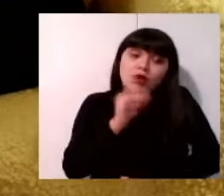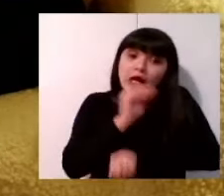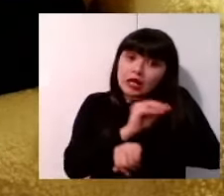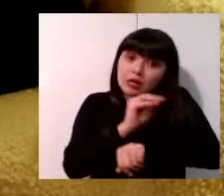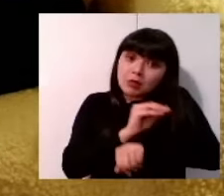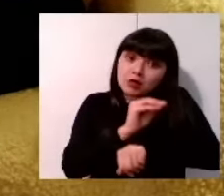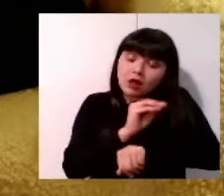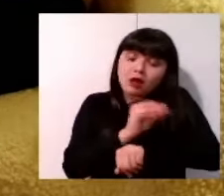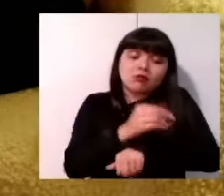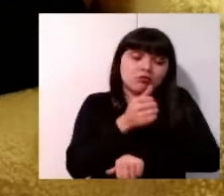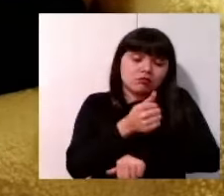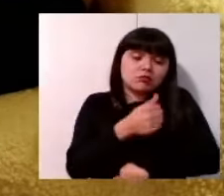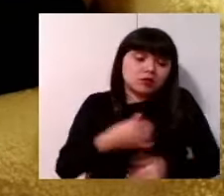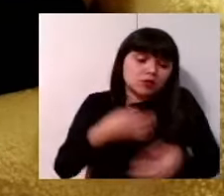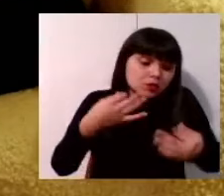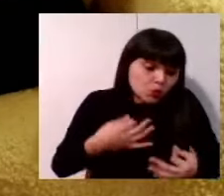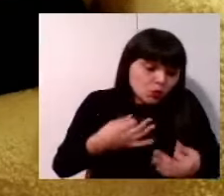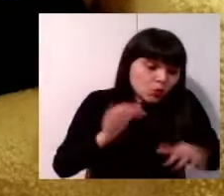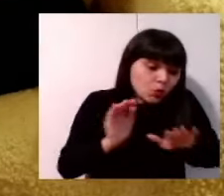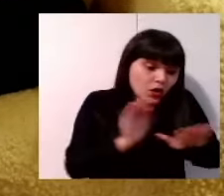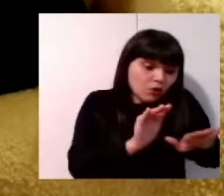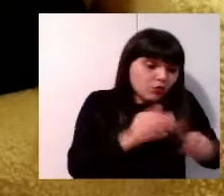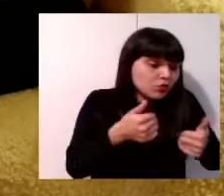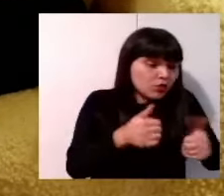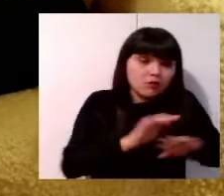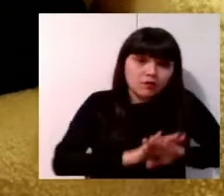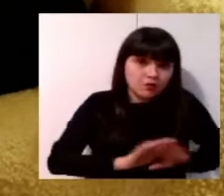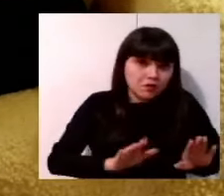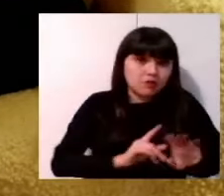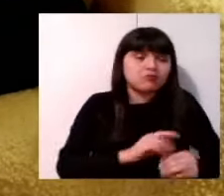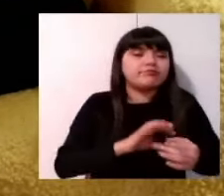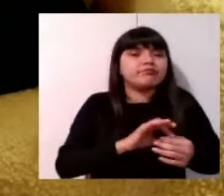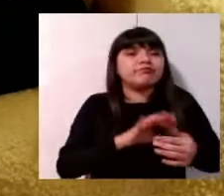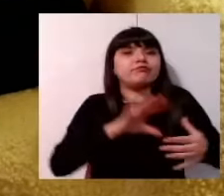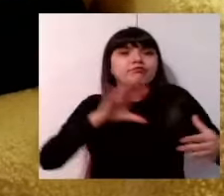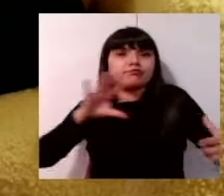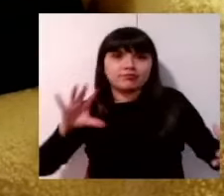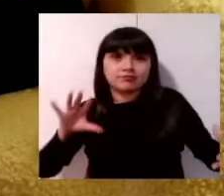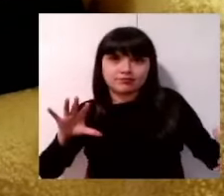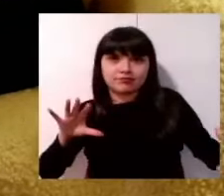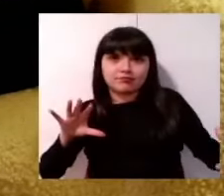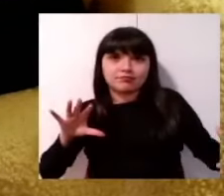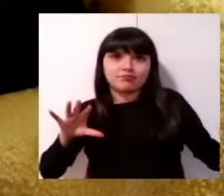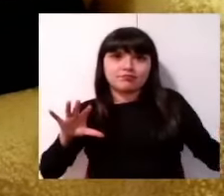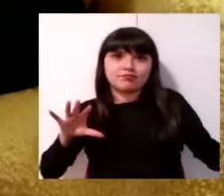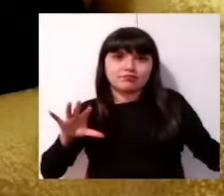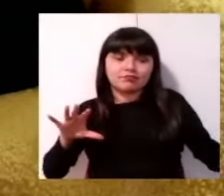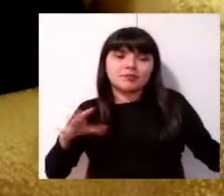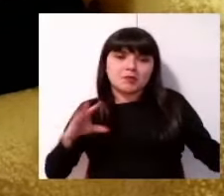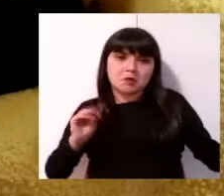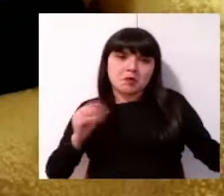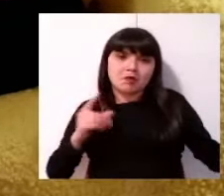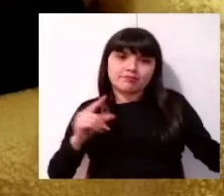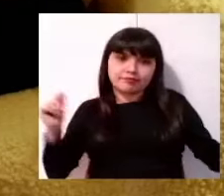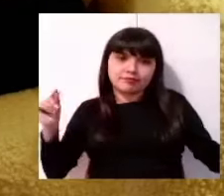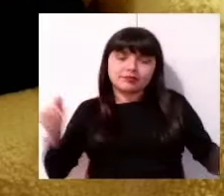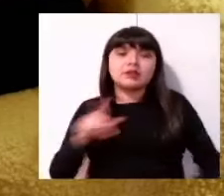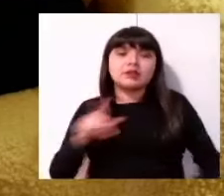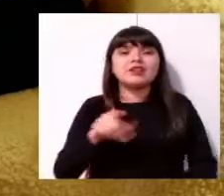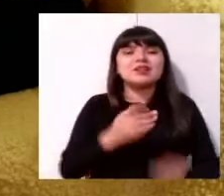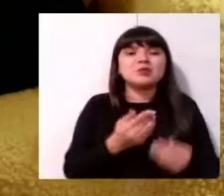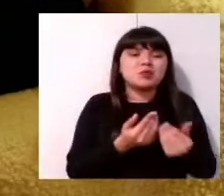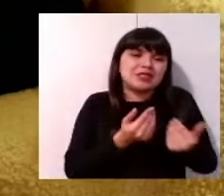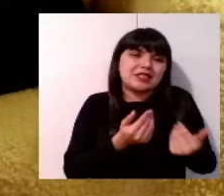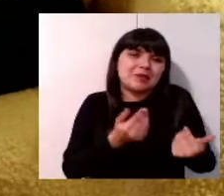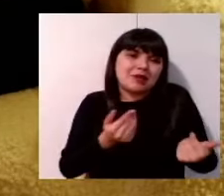seguridad, de dar arrullo, todo eso, pero que sea ese objetivo y tratar de ir separándolo un poquito del sueño,